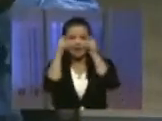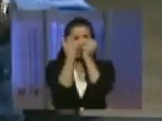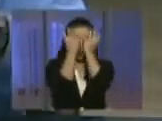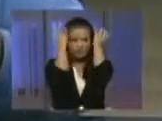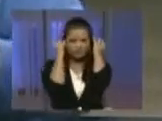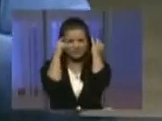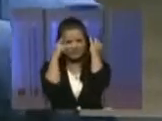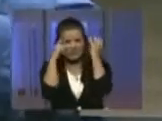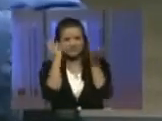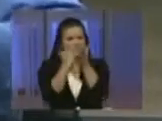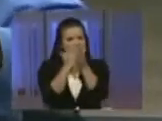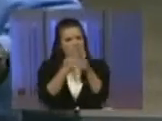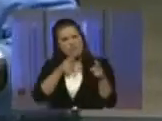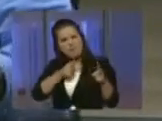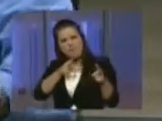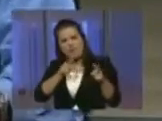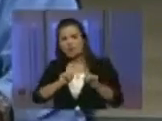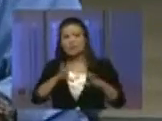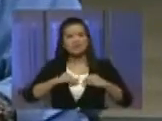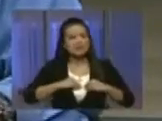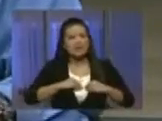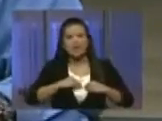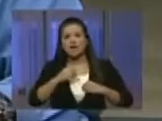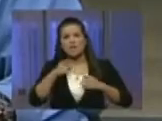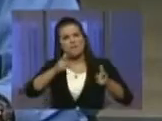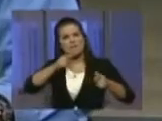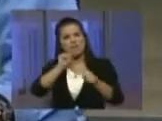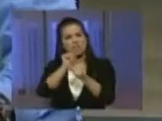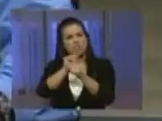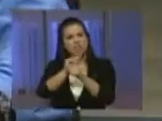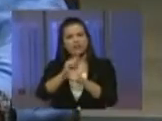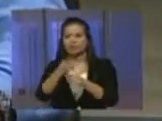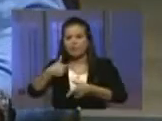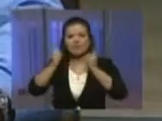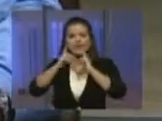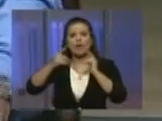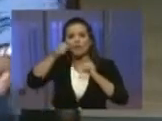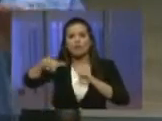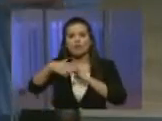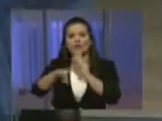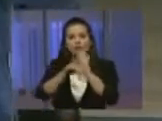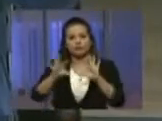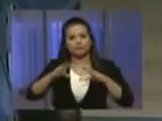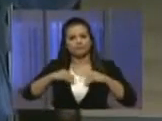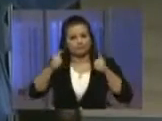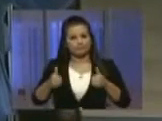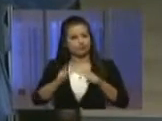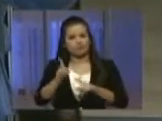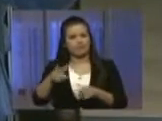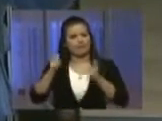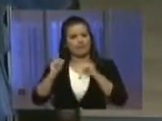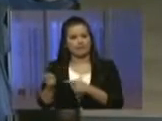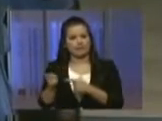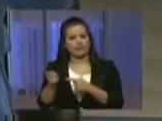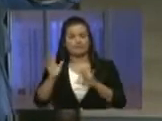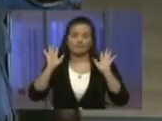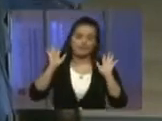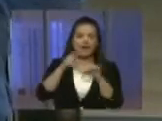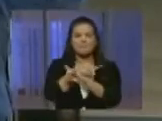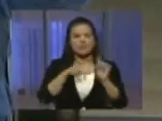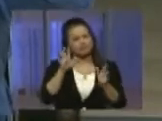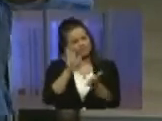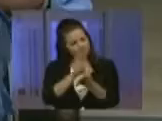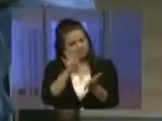pasa es tiroteando el derecho a la paz de nuestro pueblo pero a la banda de Los Ramos alud la historia le tiene